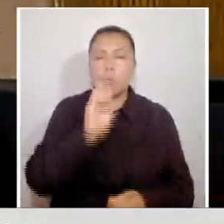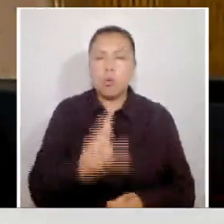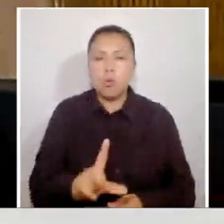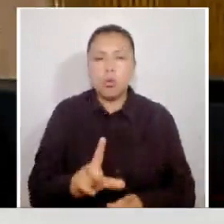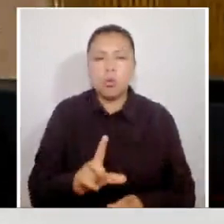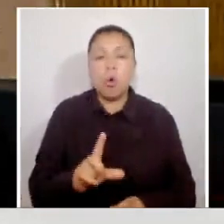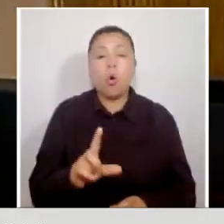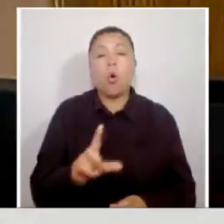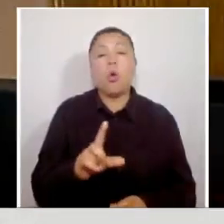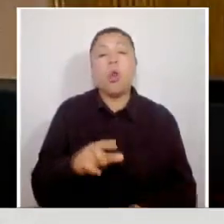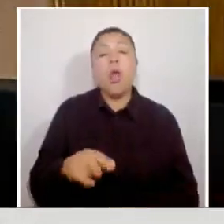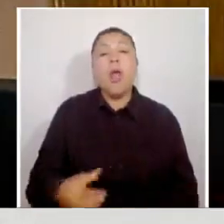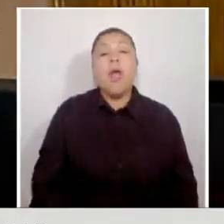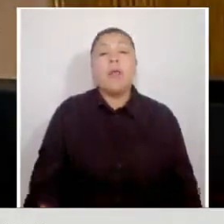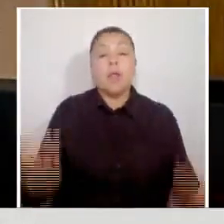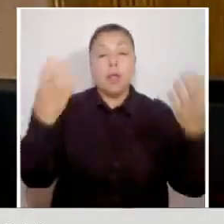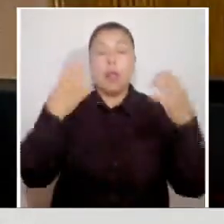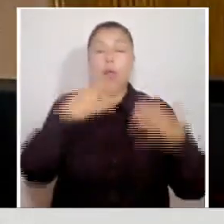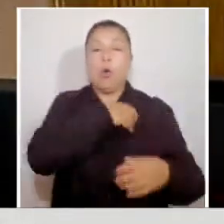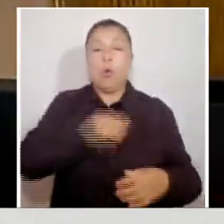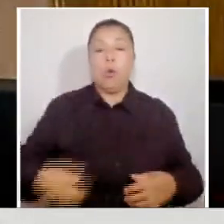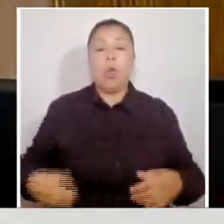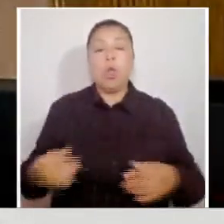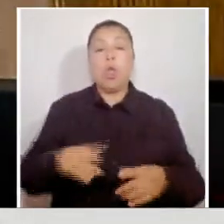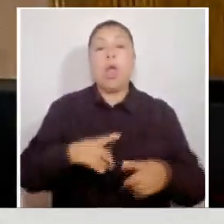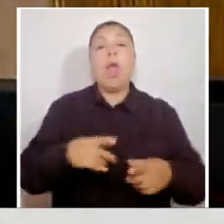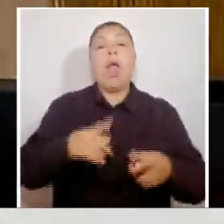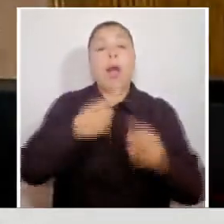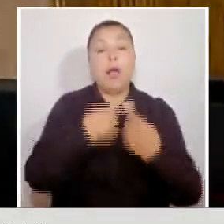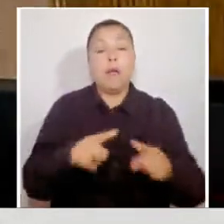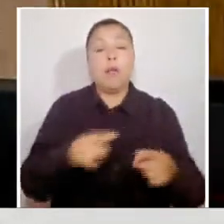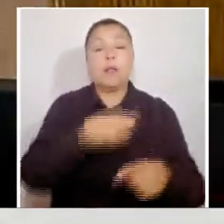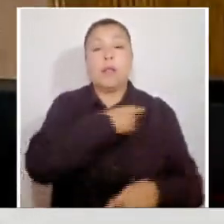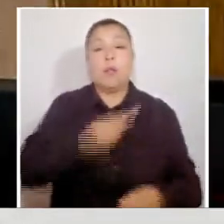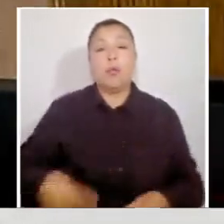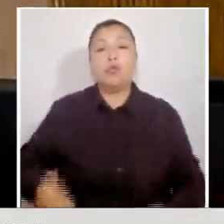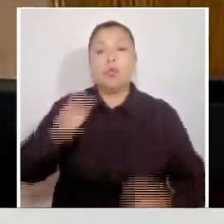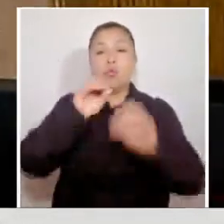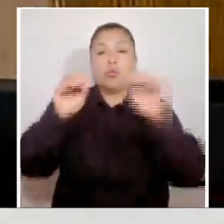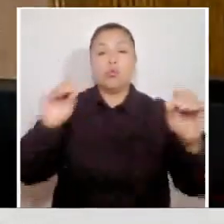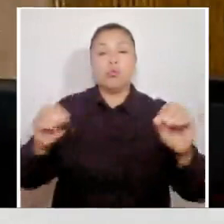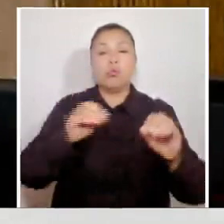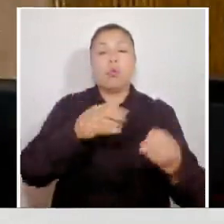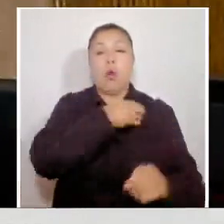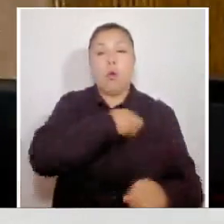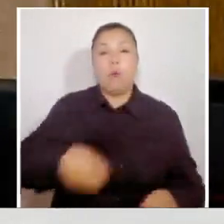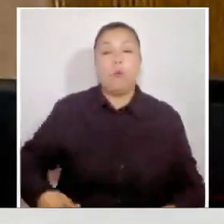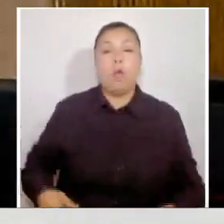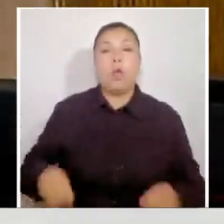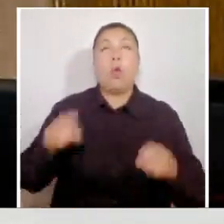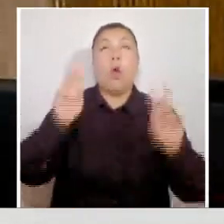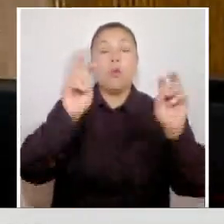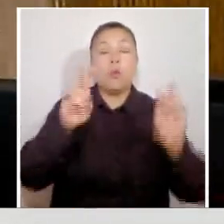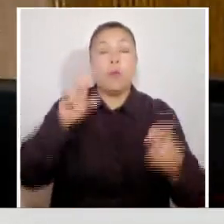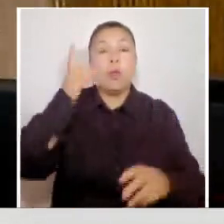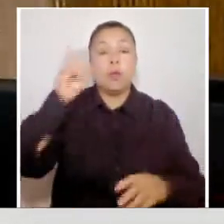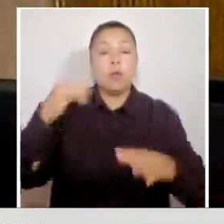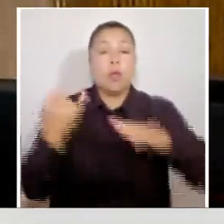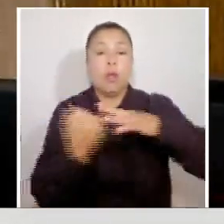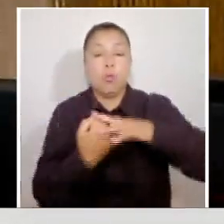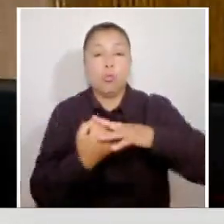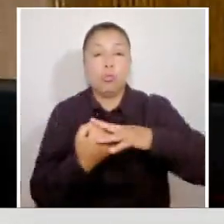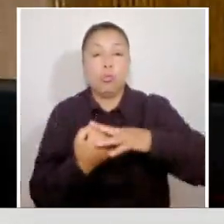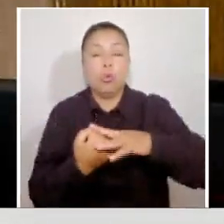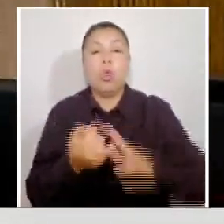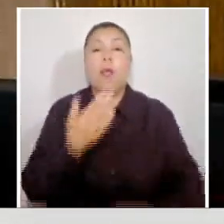versus los parlamentarios Así que aquí yo hago un llamado al gobierno a ponerse en los temas sociales de la discapacidad de la inclusión también